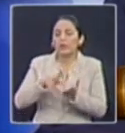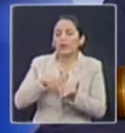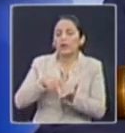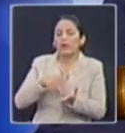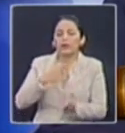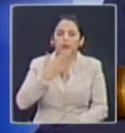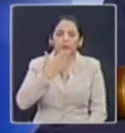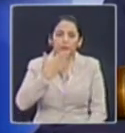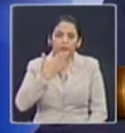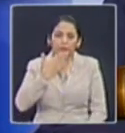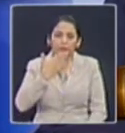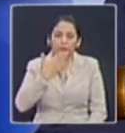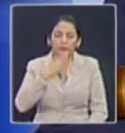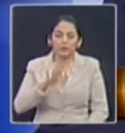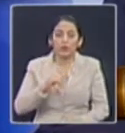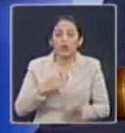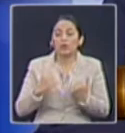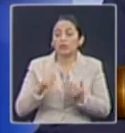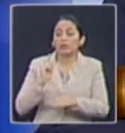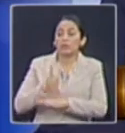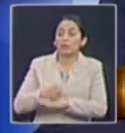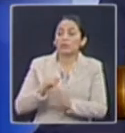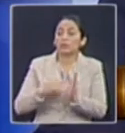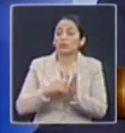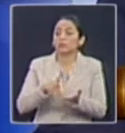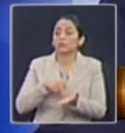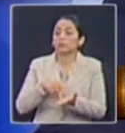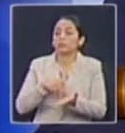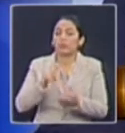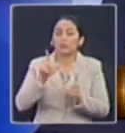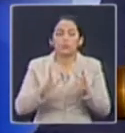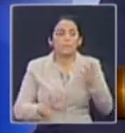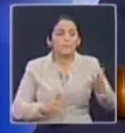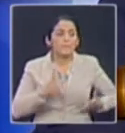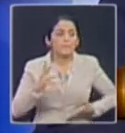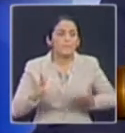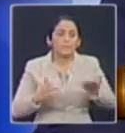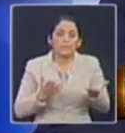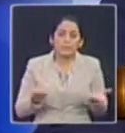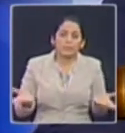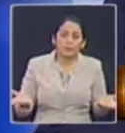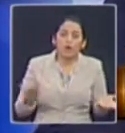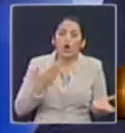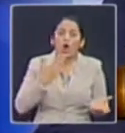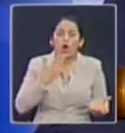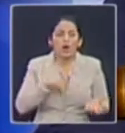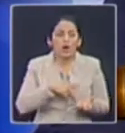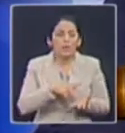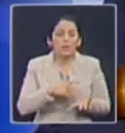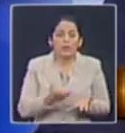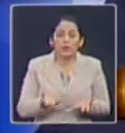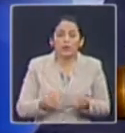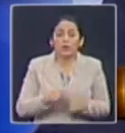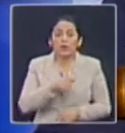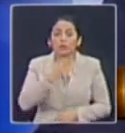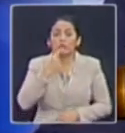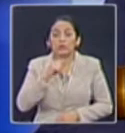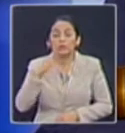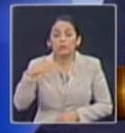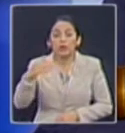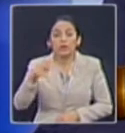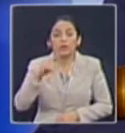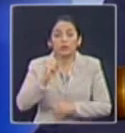con ciertos parámetros, yo creo que no se lograrían, por ejemplo, en el caso de la meta de crecimiento económico de un 2% para el año